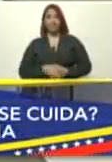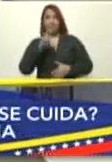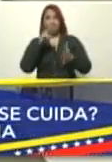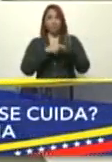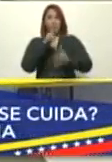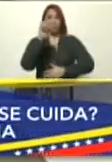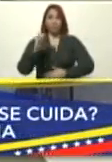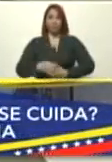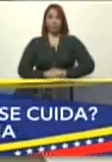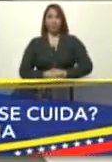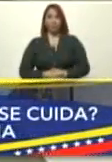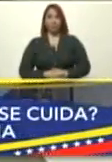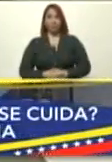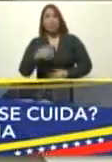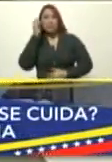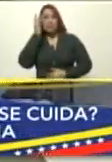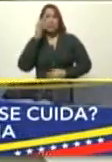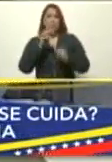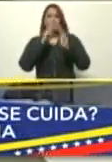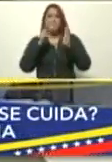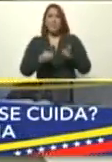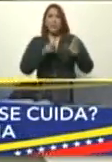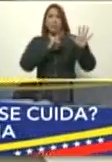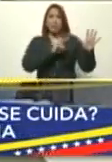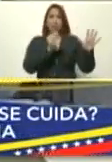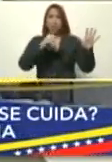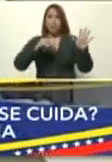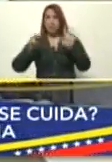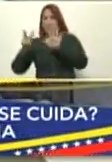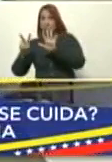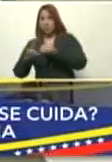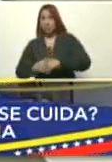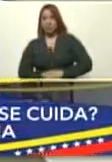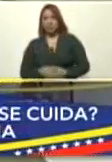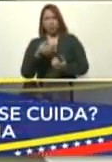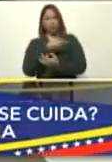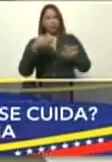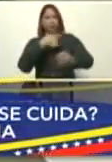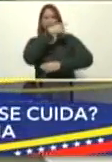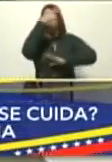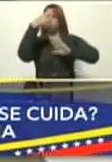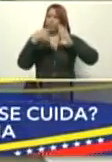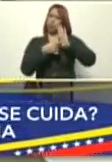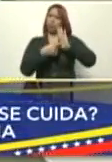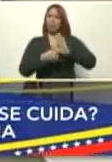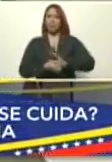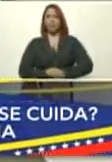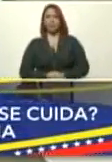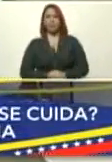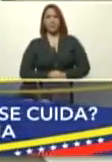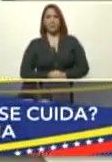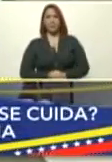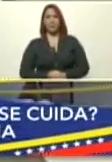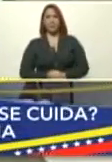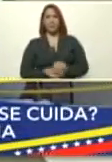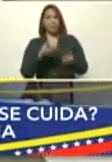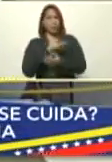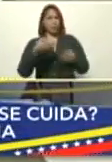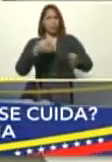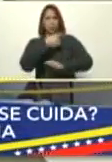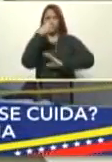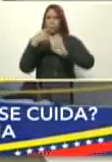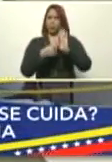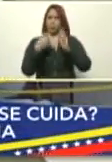2020. Creamos el método 7+7. Éxito total. Éxito en